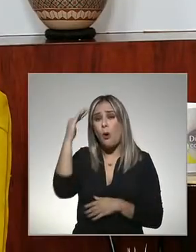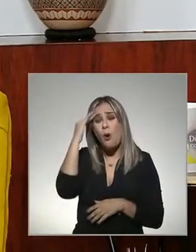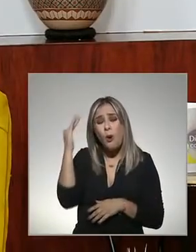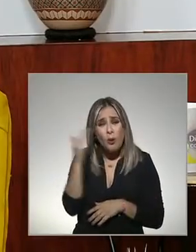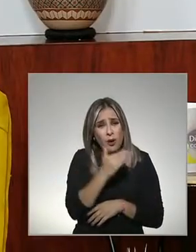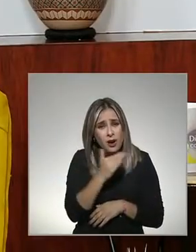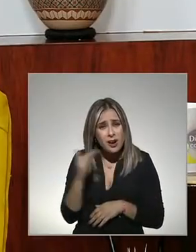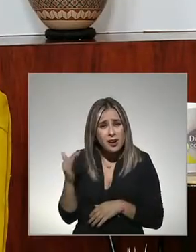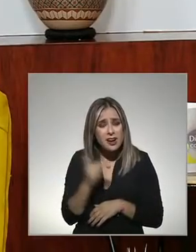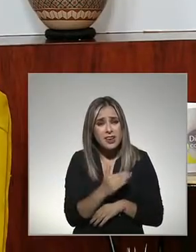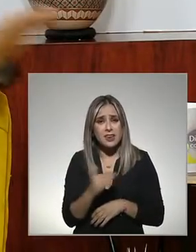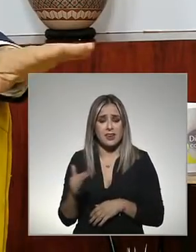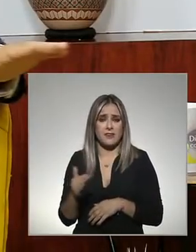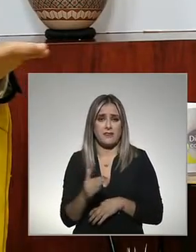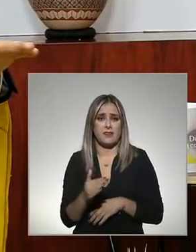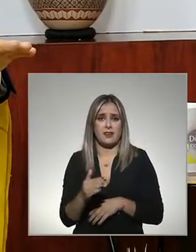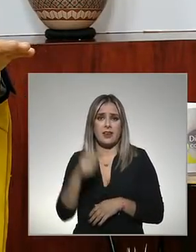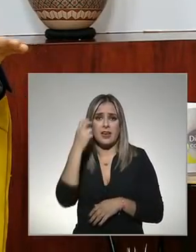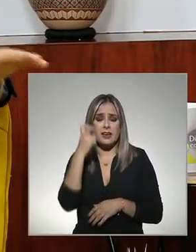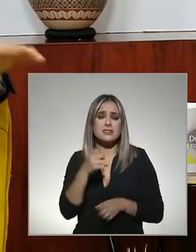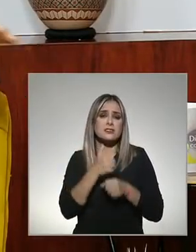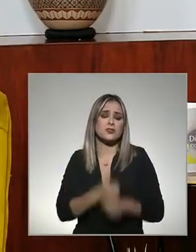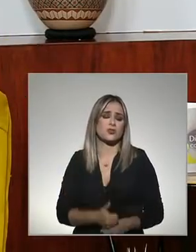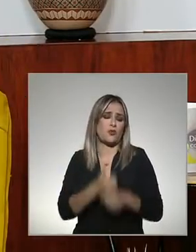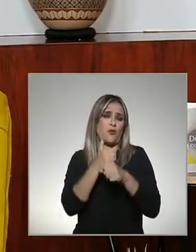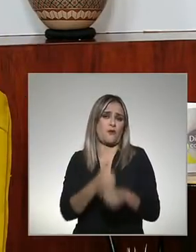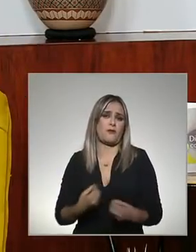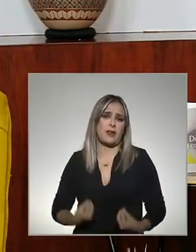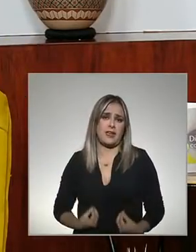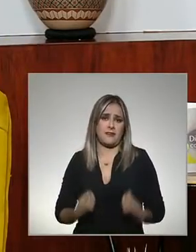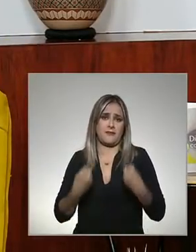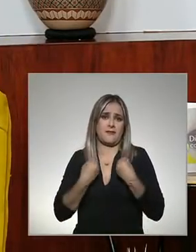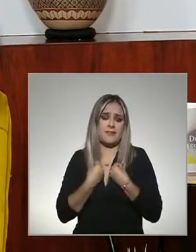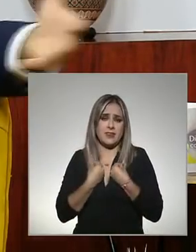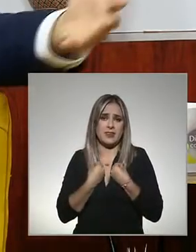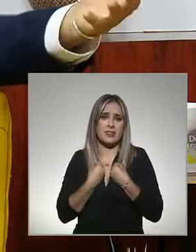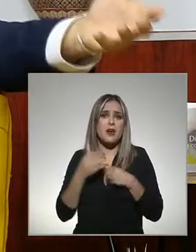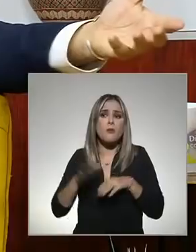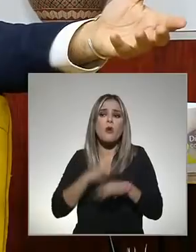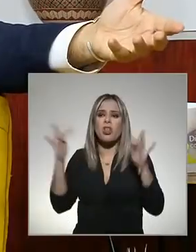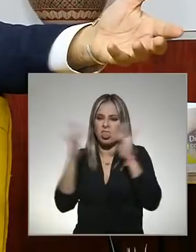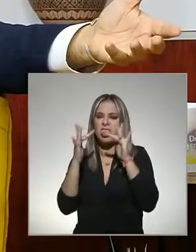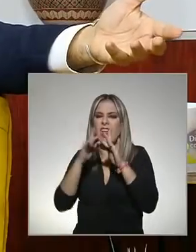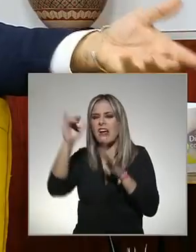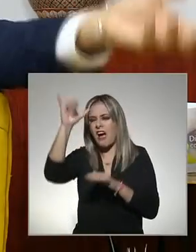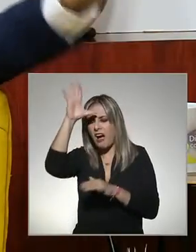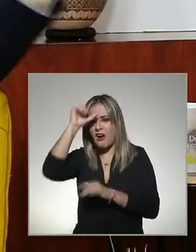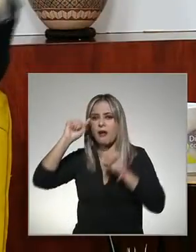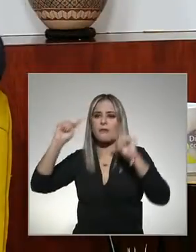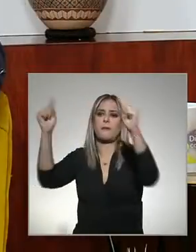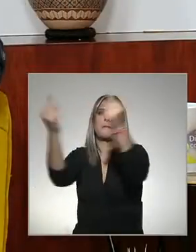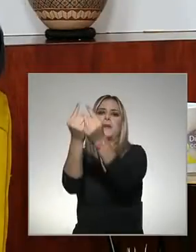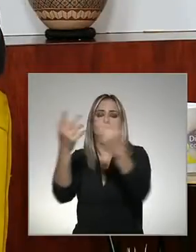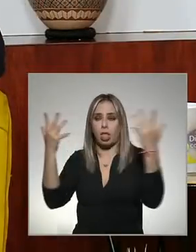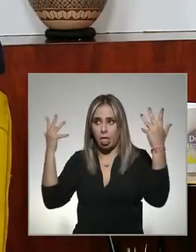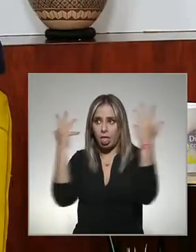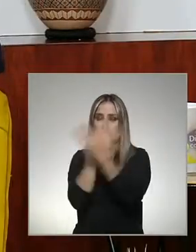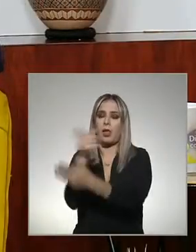que dañan la vida permanentemente de estas personas por tener contacto con estos criminales que